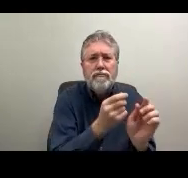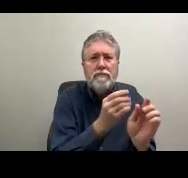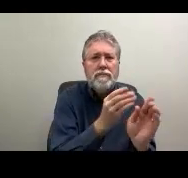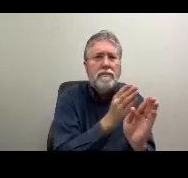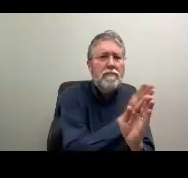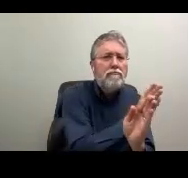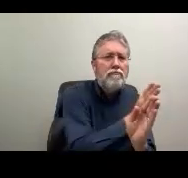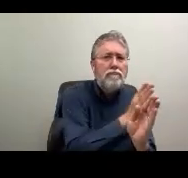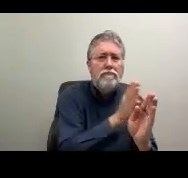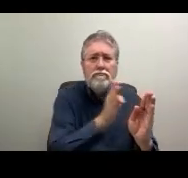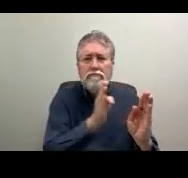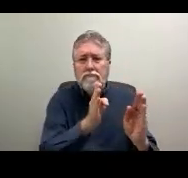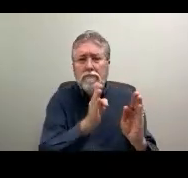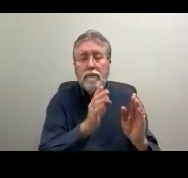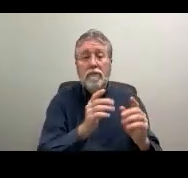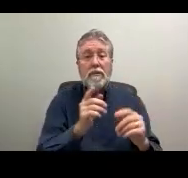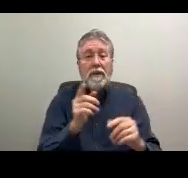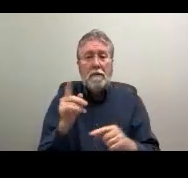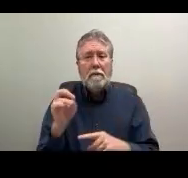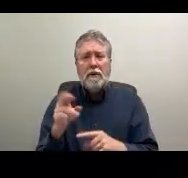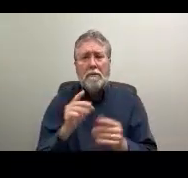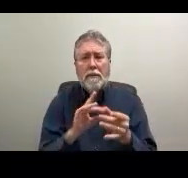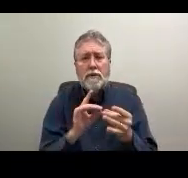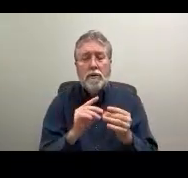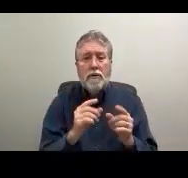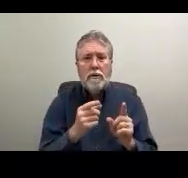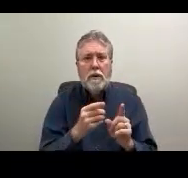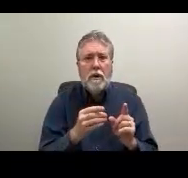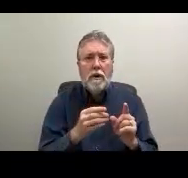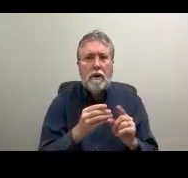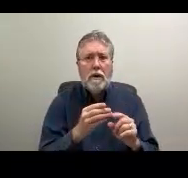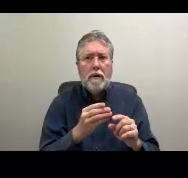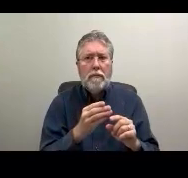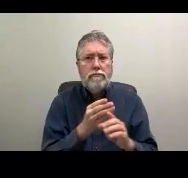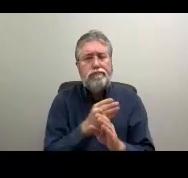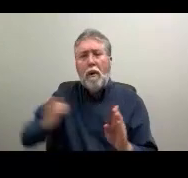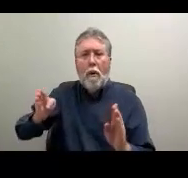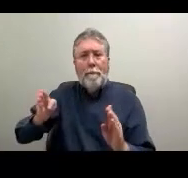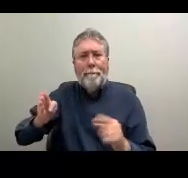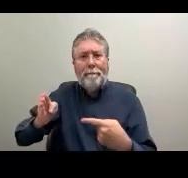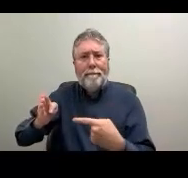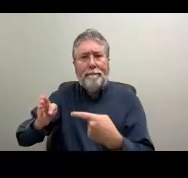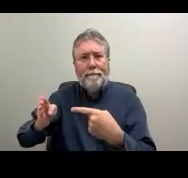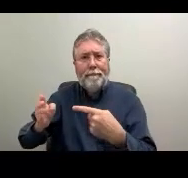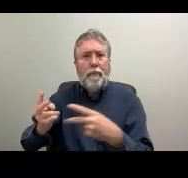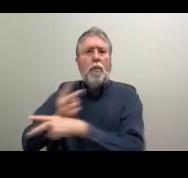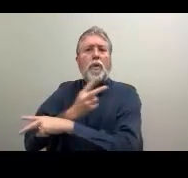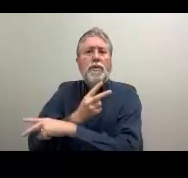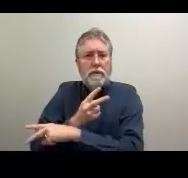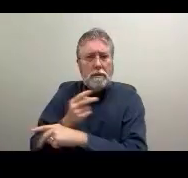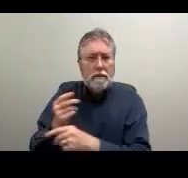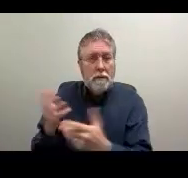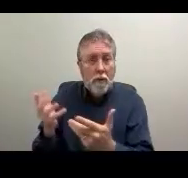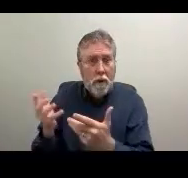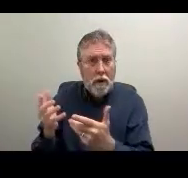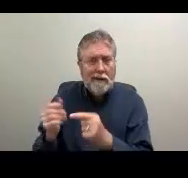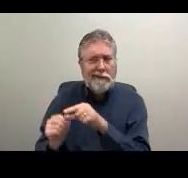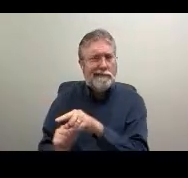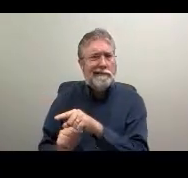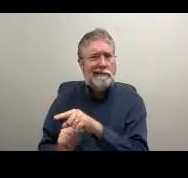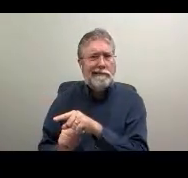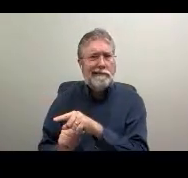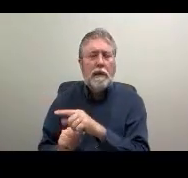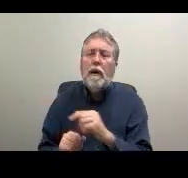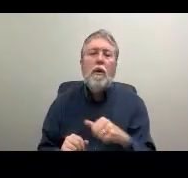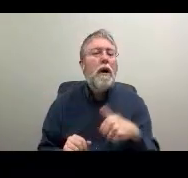¿Cuáles son los extremos? ¿Qué es lo que ciertas áreas tienen cierto tipo de puntos de interrupción, donde hay eventos